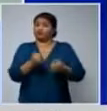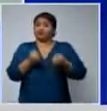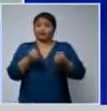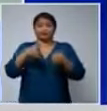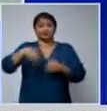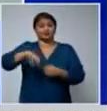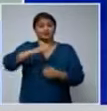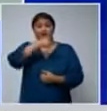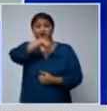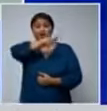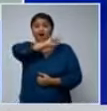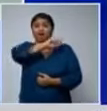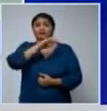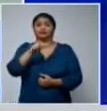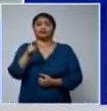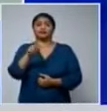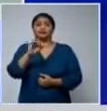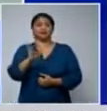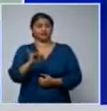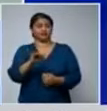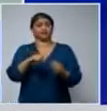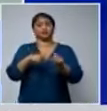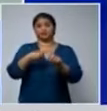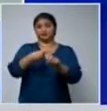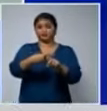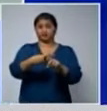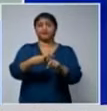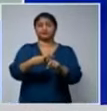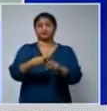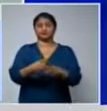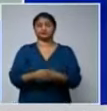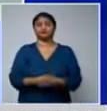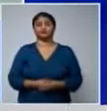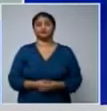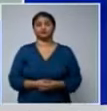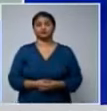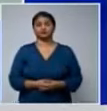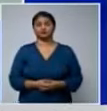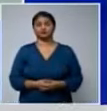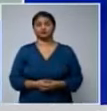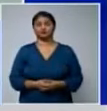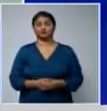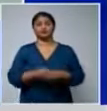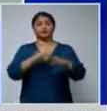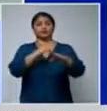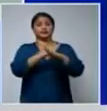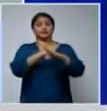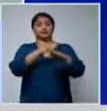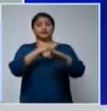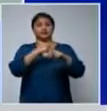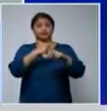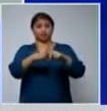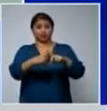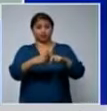diagnostican 17 casos autóctonos. No obstante, en Santa Cruz del Sur se confirman 3,